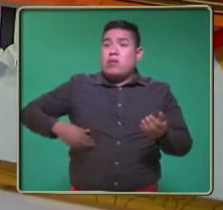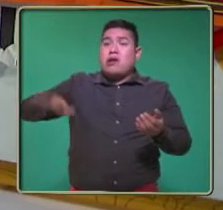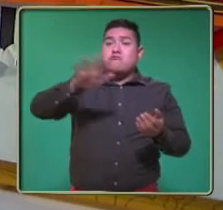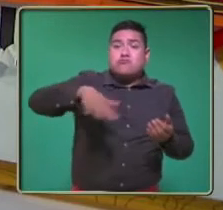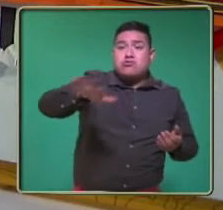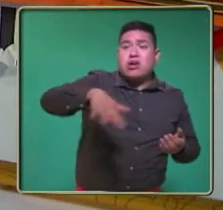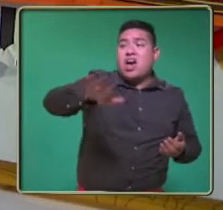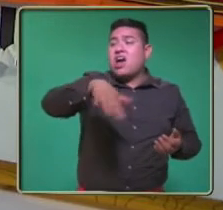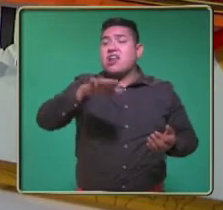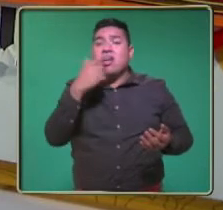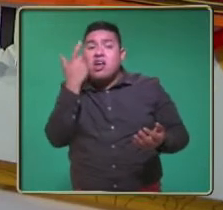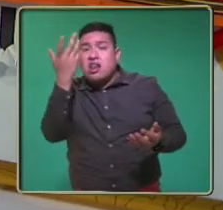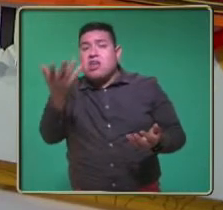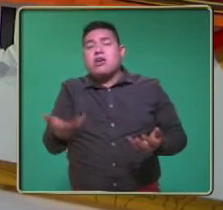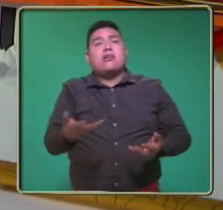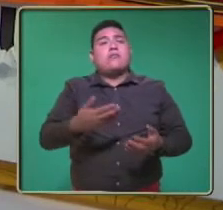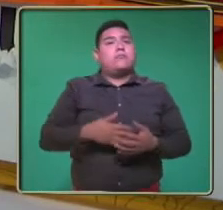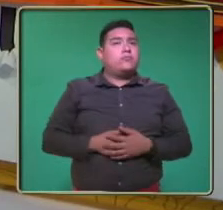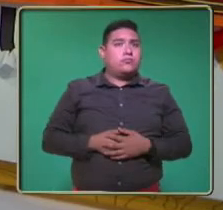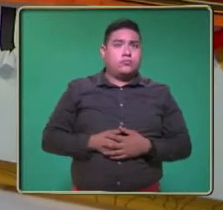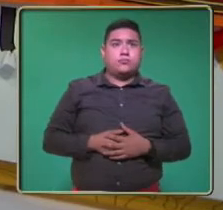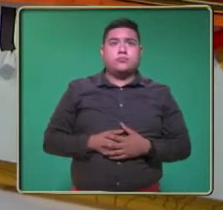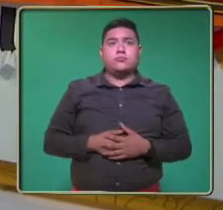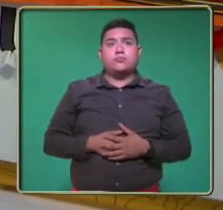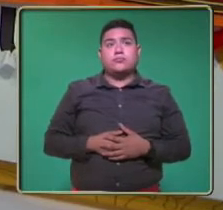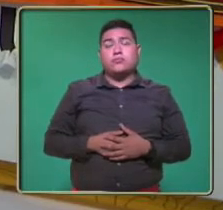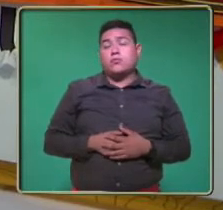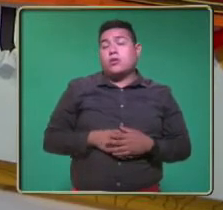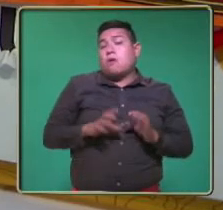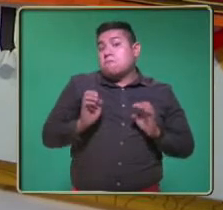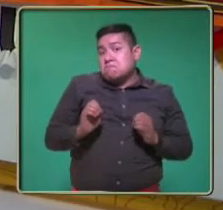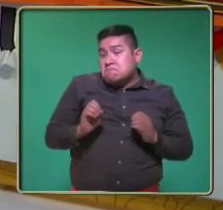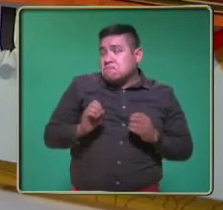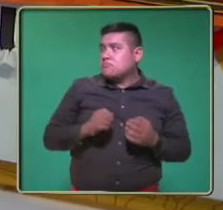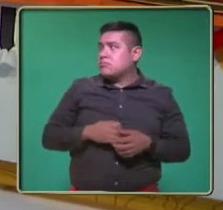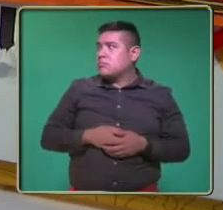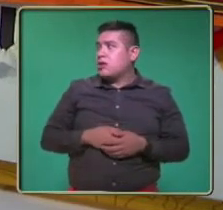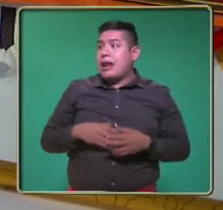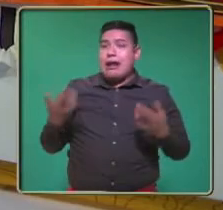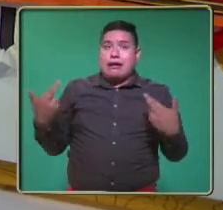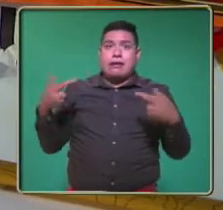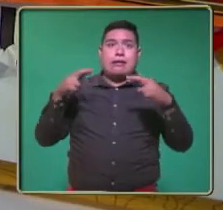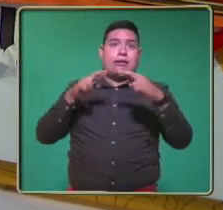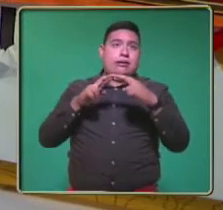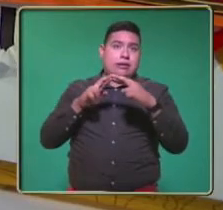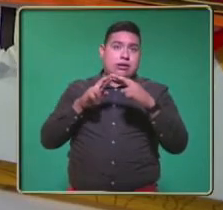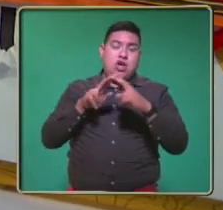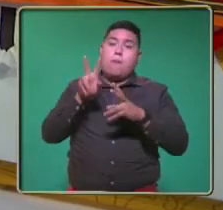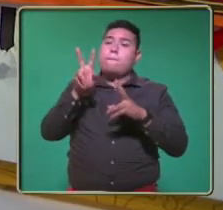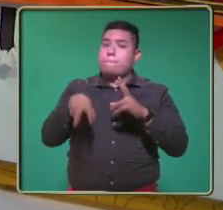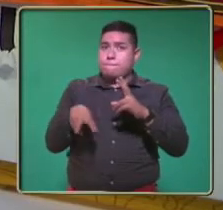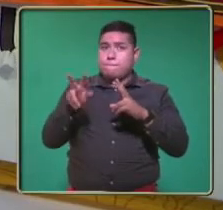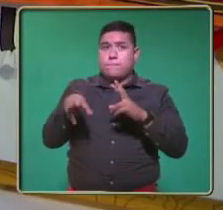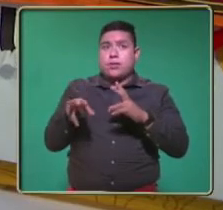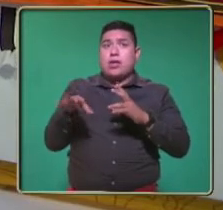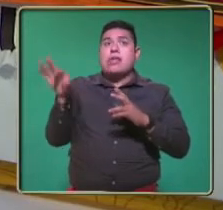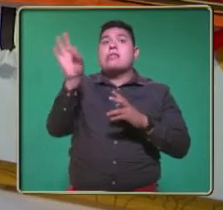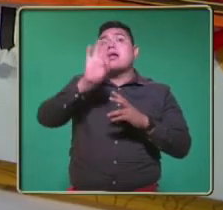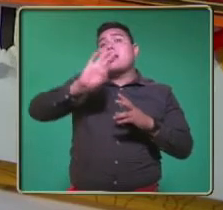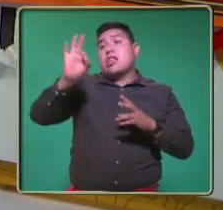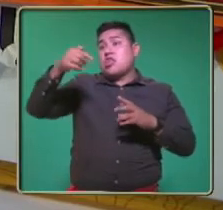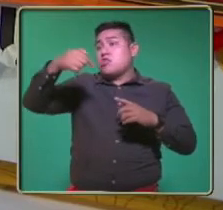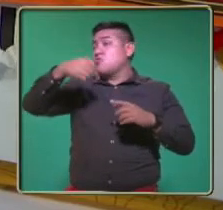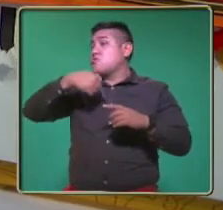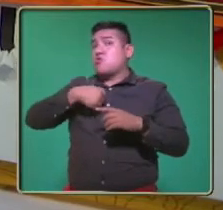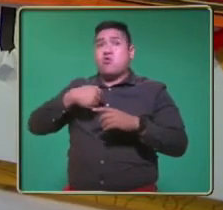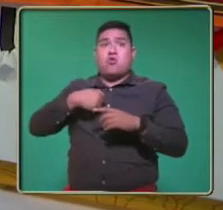nosotros estamos viviendo en casa. O bien la religión, ¿verdad? A lo mejor yo ya